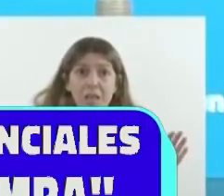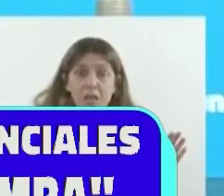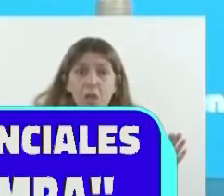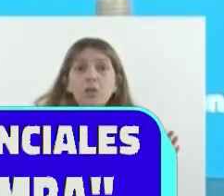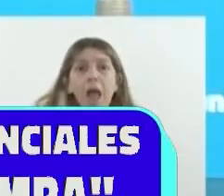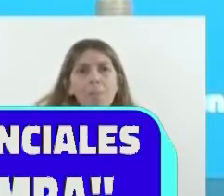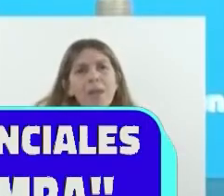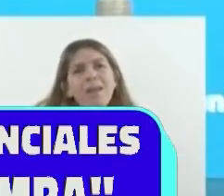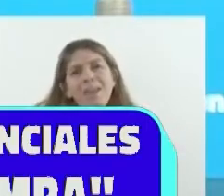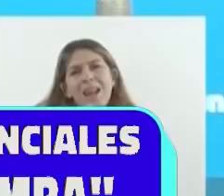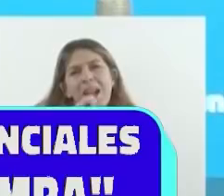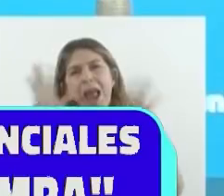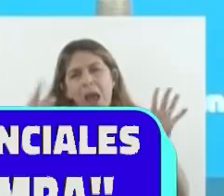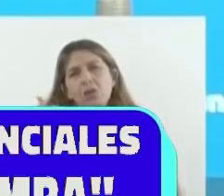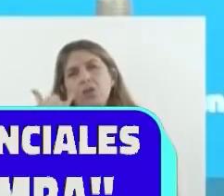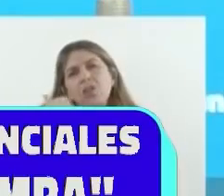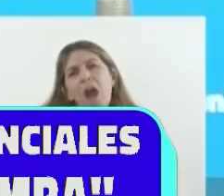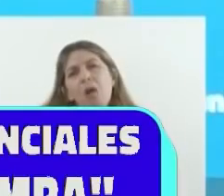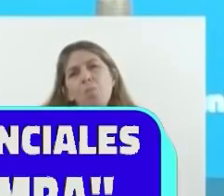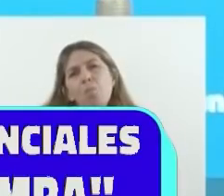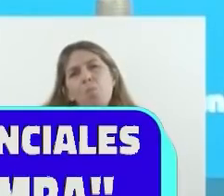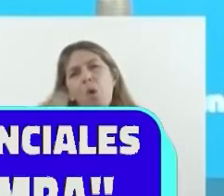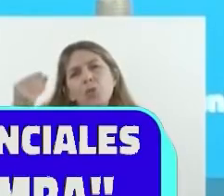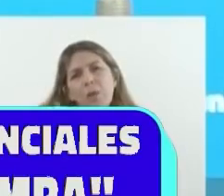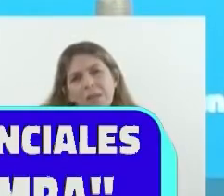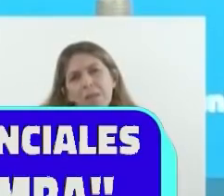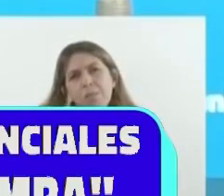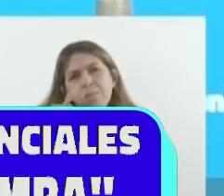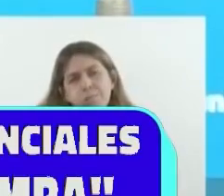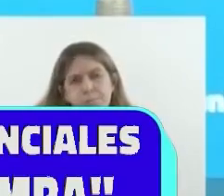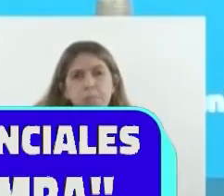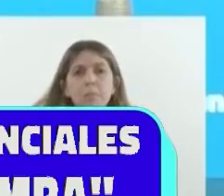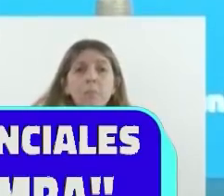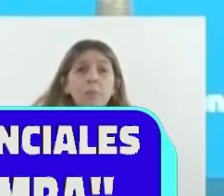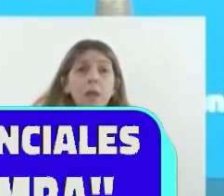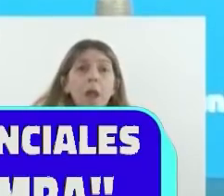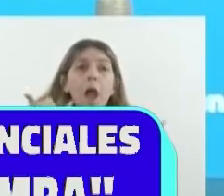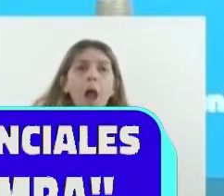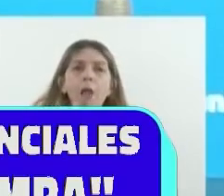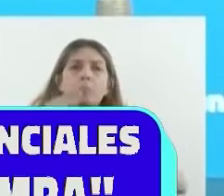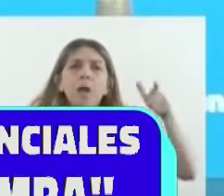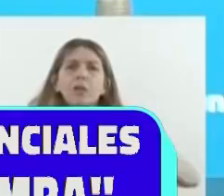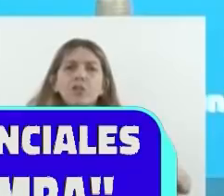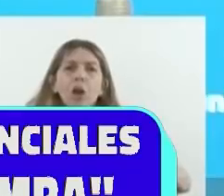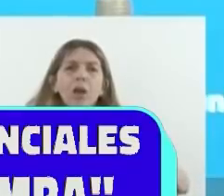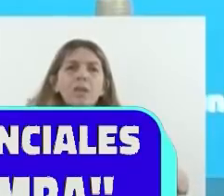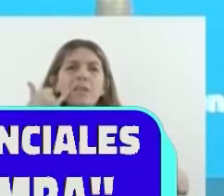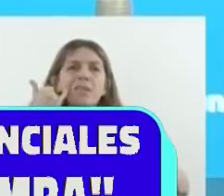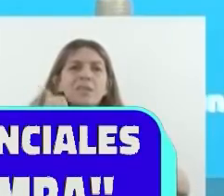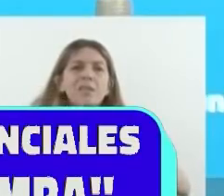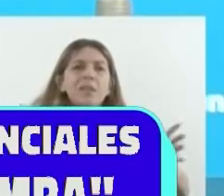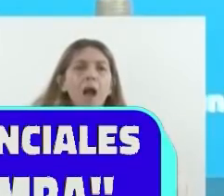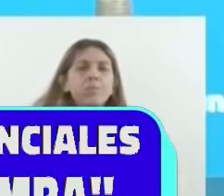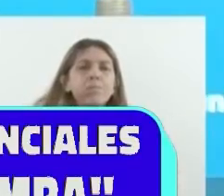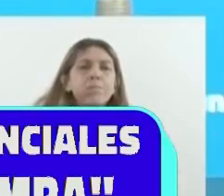está claro, lo hemos dicho muchas veces, que es el relajamiento social lo que favorece los